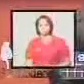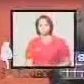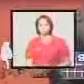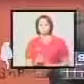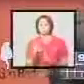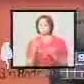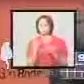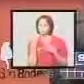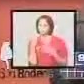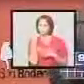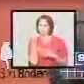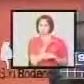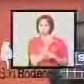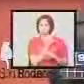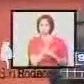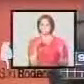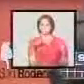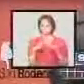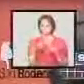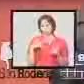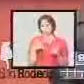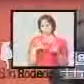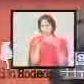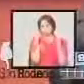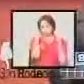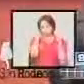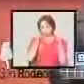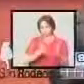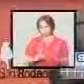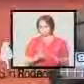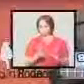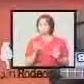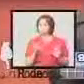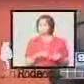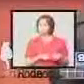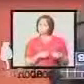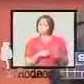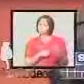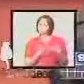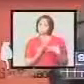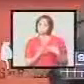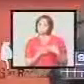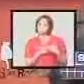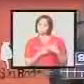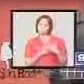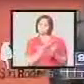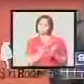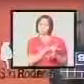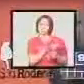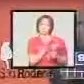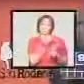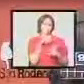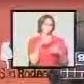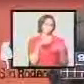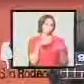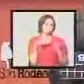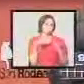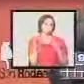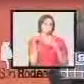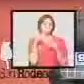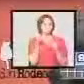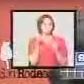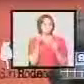mujeres, ¿verdad?, jefas de hogar, a la cual las atendemos. Pueden ser para créditos personales, para vivienda. Inclusive